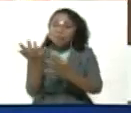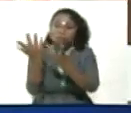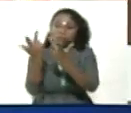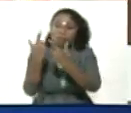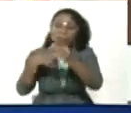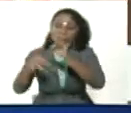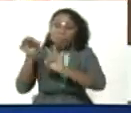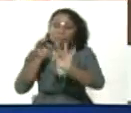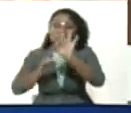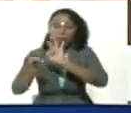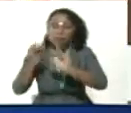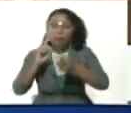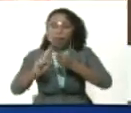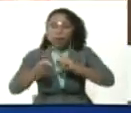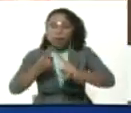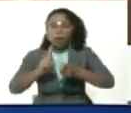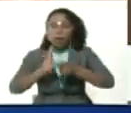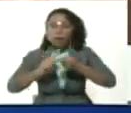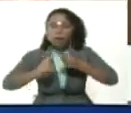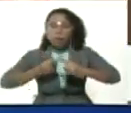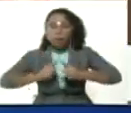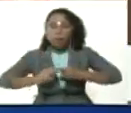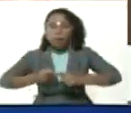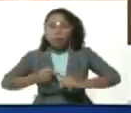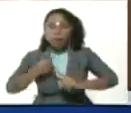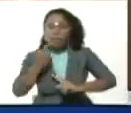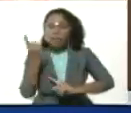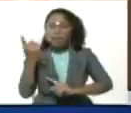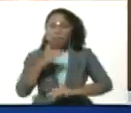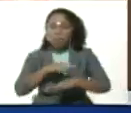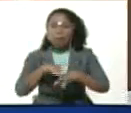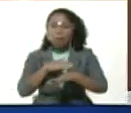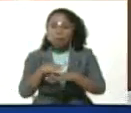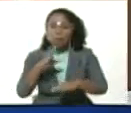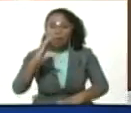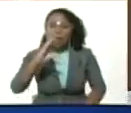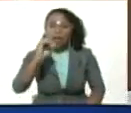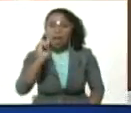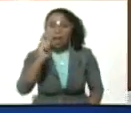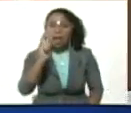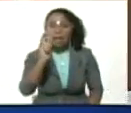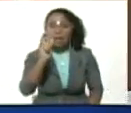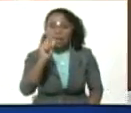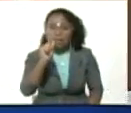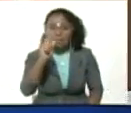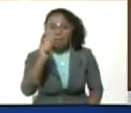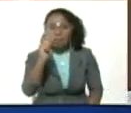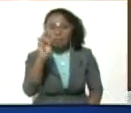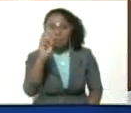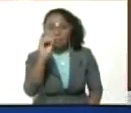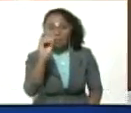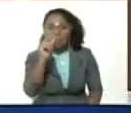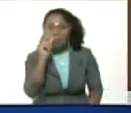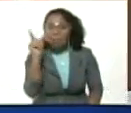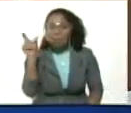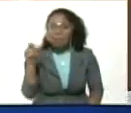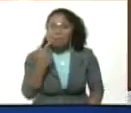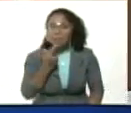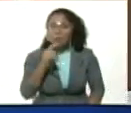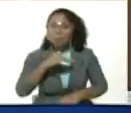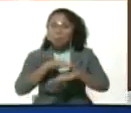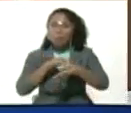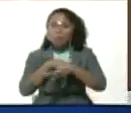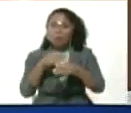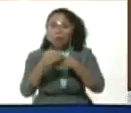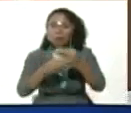comentarios. El ministro Castro Soteldo es un ministro versado en la materia,